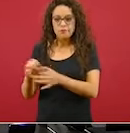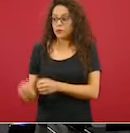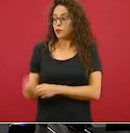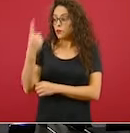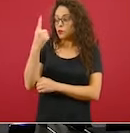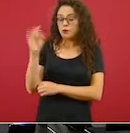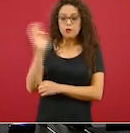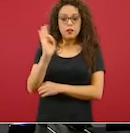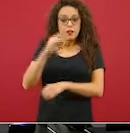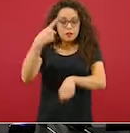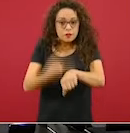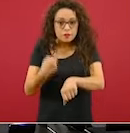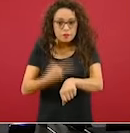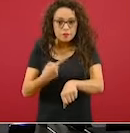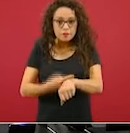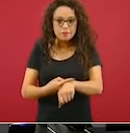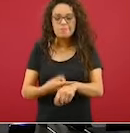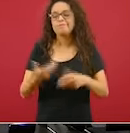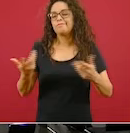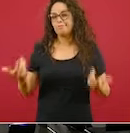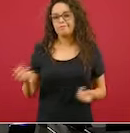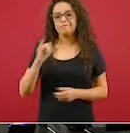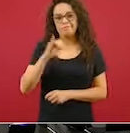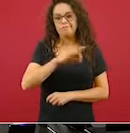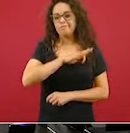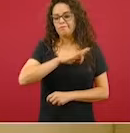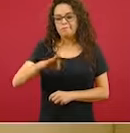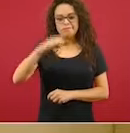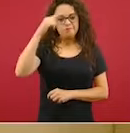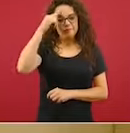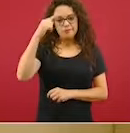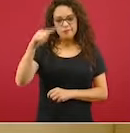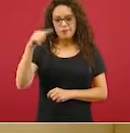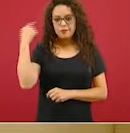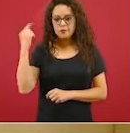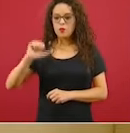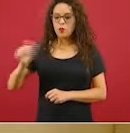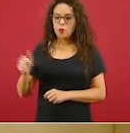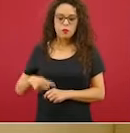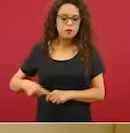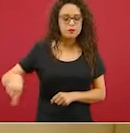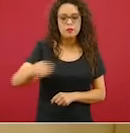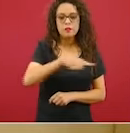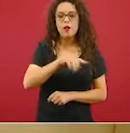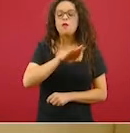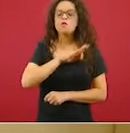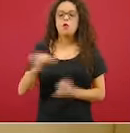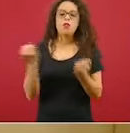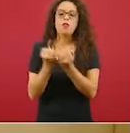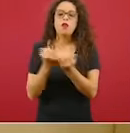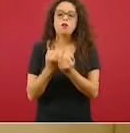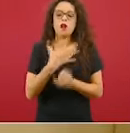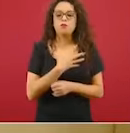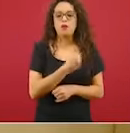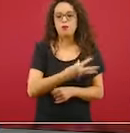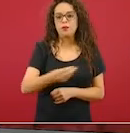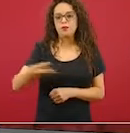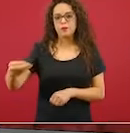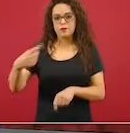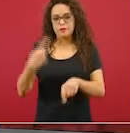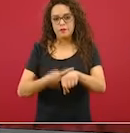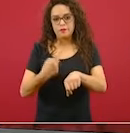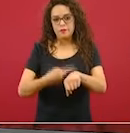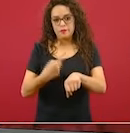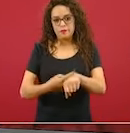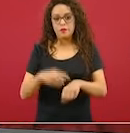enferma, entonces es bastante probable que las demás personas al interior del domicilio también tengan el